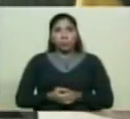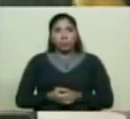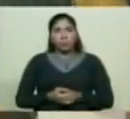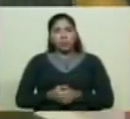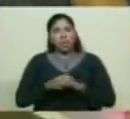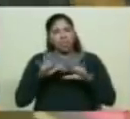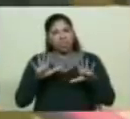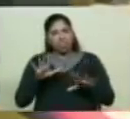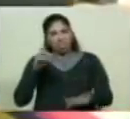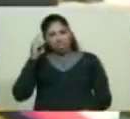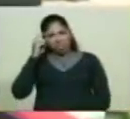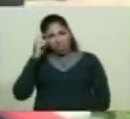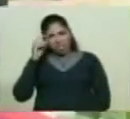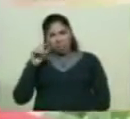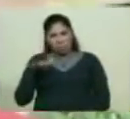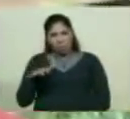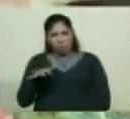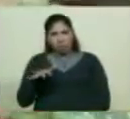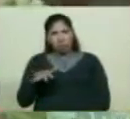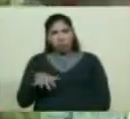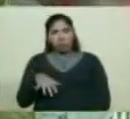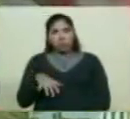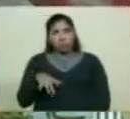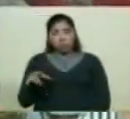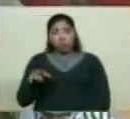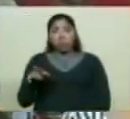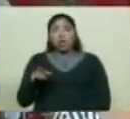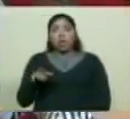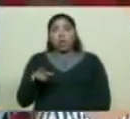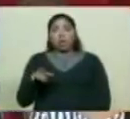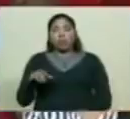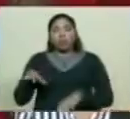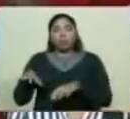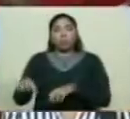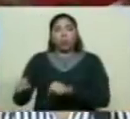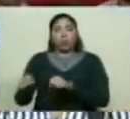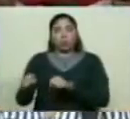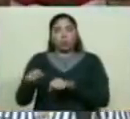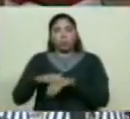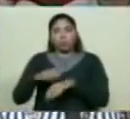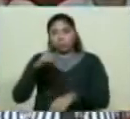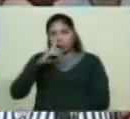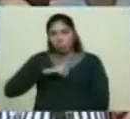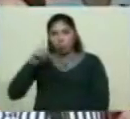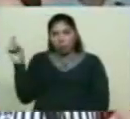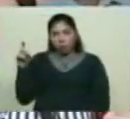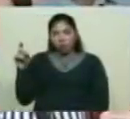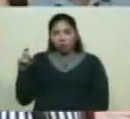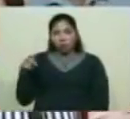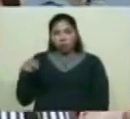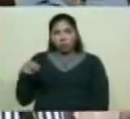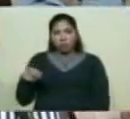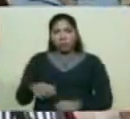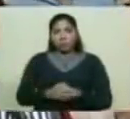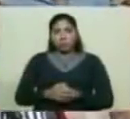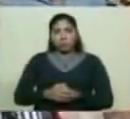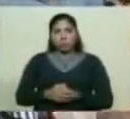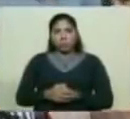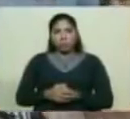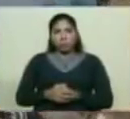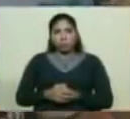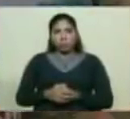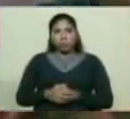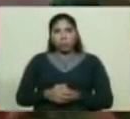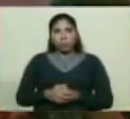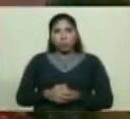doce días conmemora vamos los 200 años de la toma de las flecheras la primera